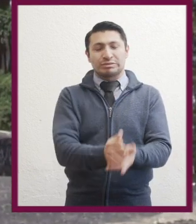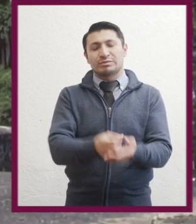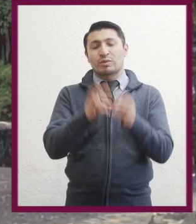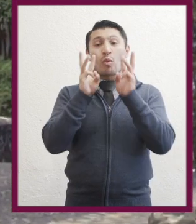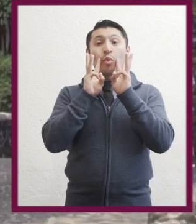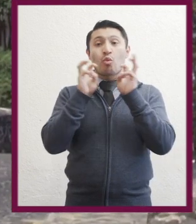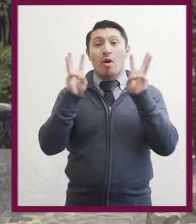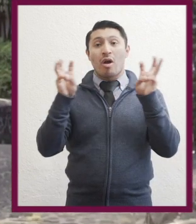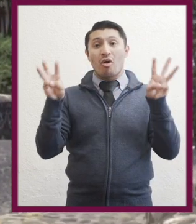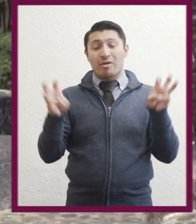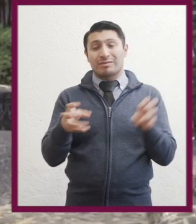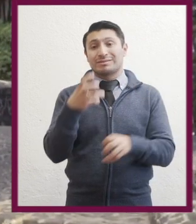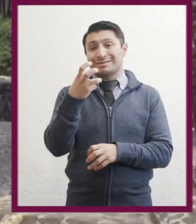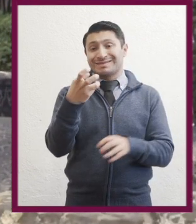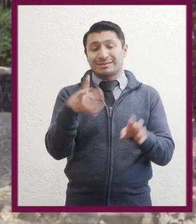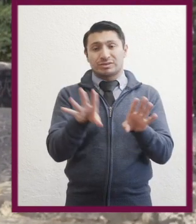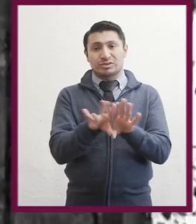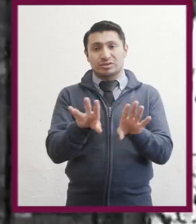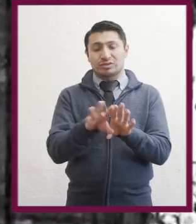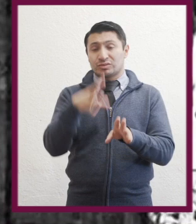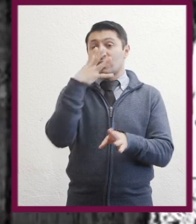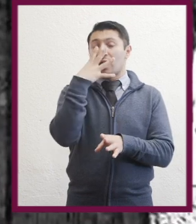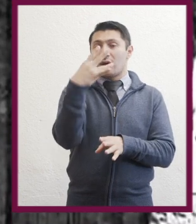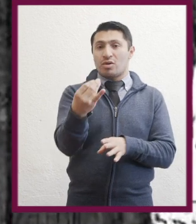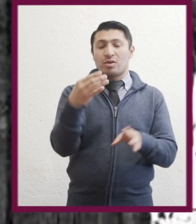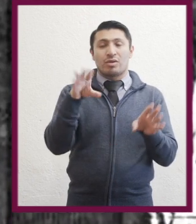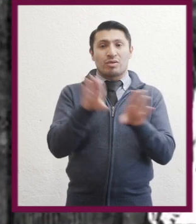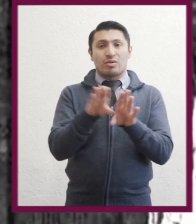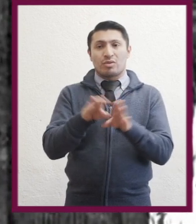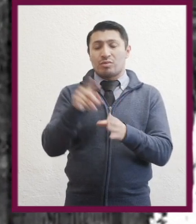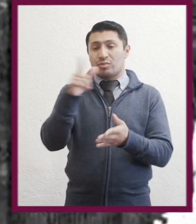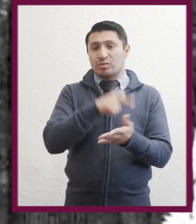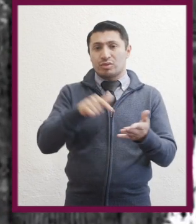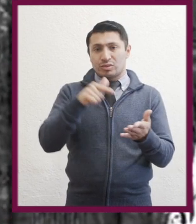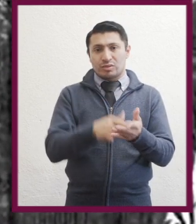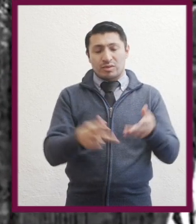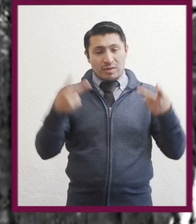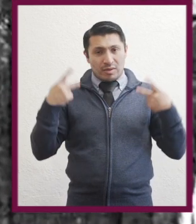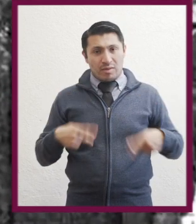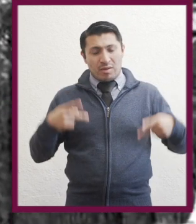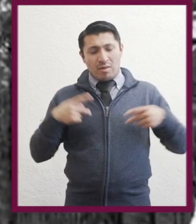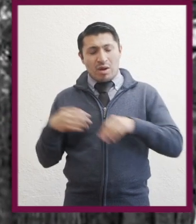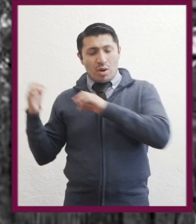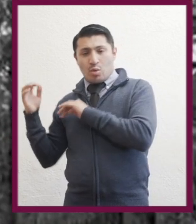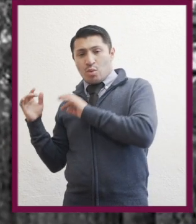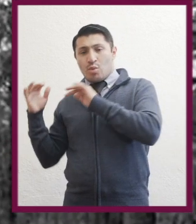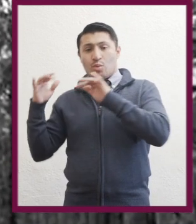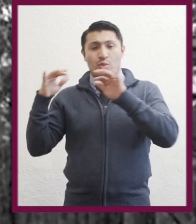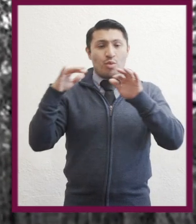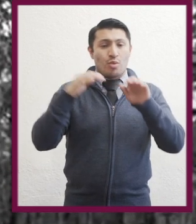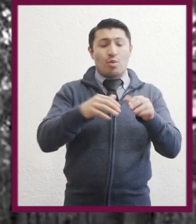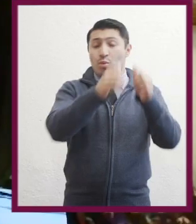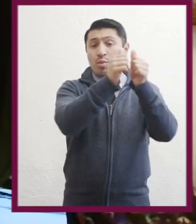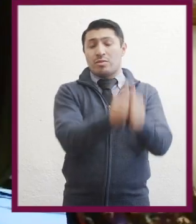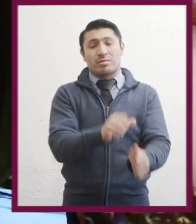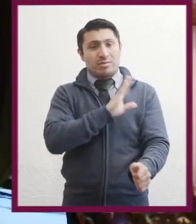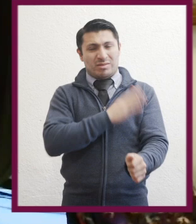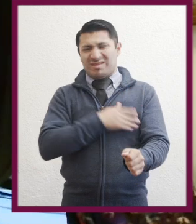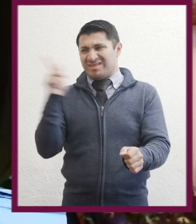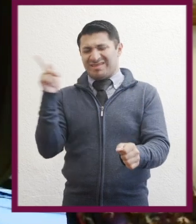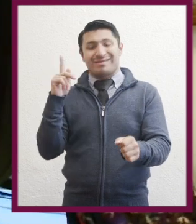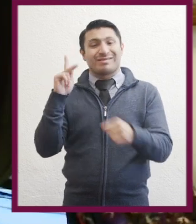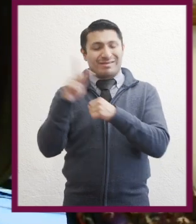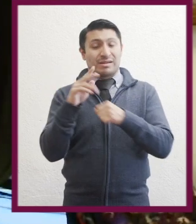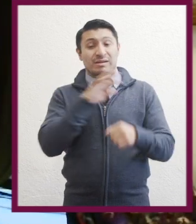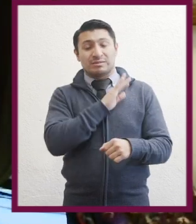Bueno, Coyoacán es una ciudad fabulosa. A fin de cuentas, Coyoacán fue el lugar donde los conquistadores